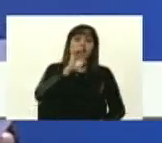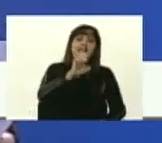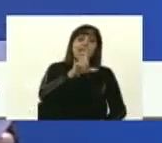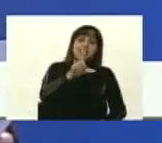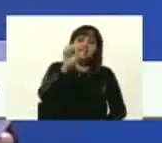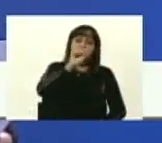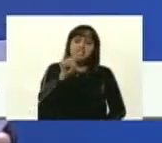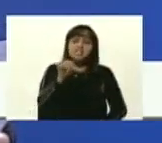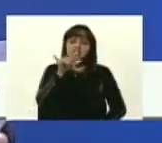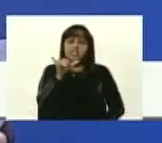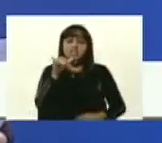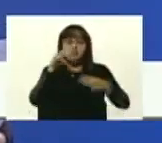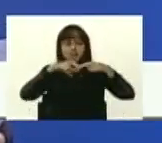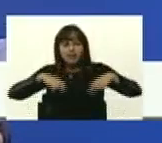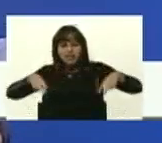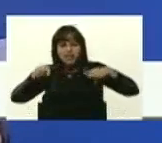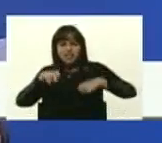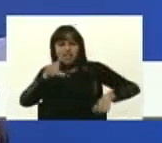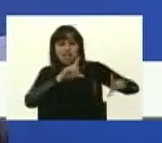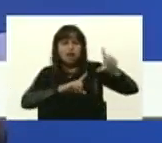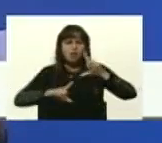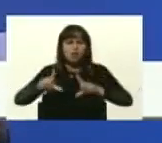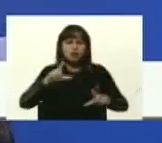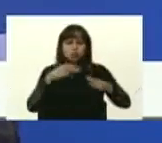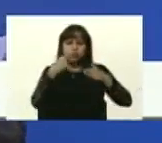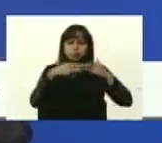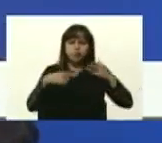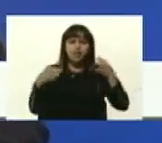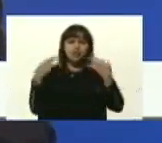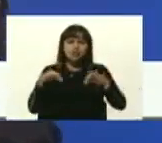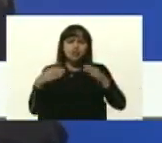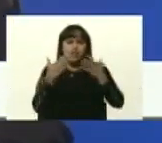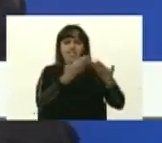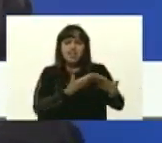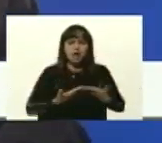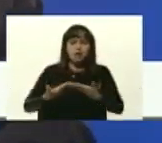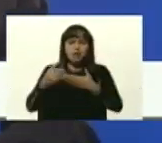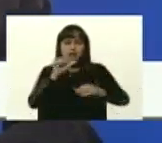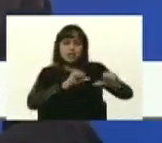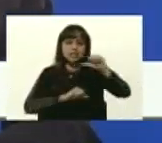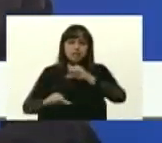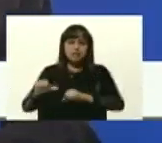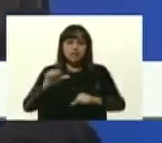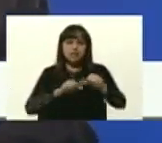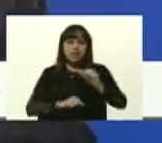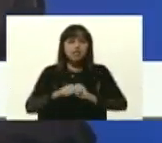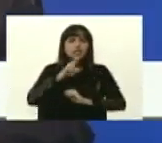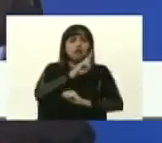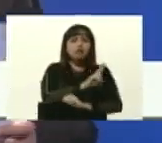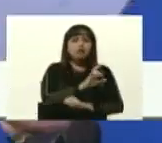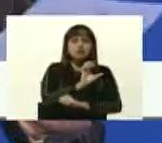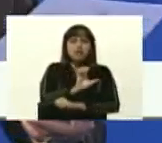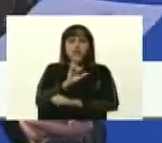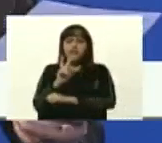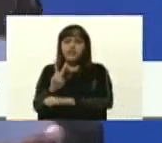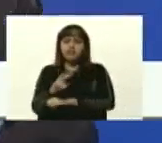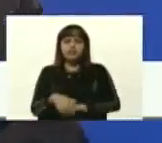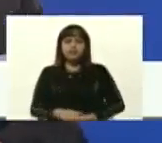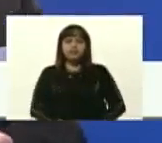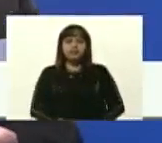investigadora del Laboratorio de Productos Naturales de la Escuela de Química de la UU-UCB.